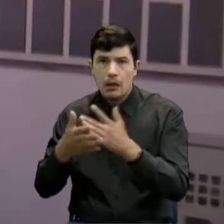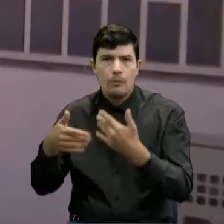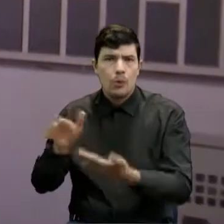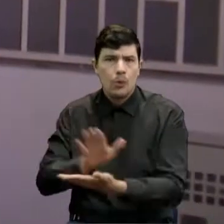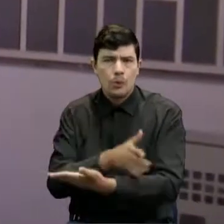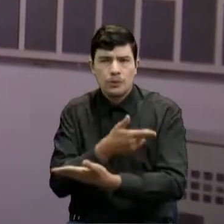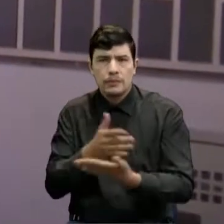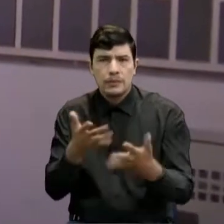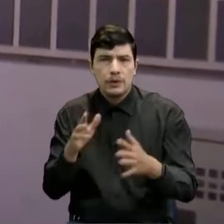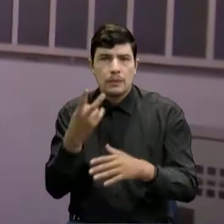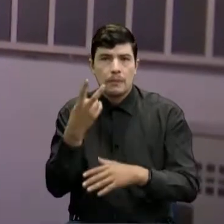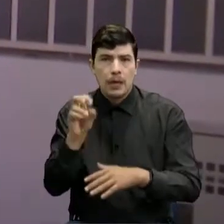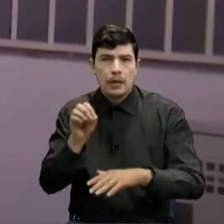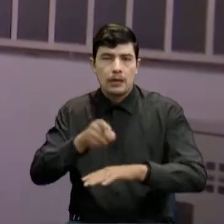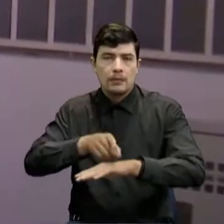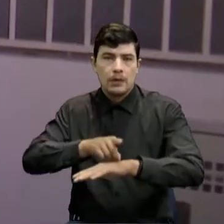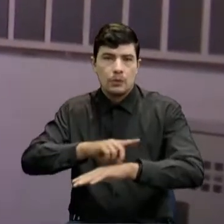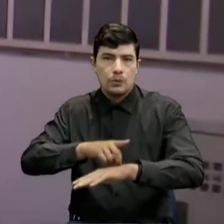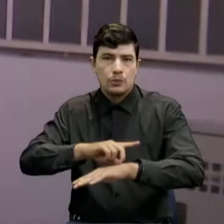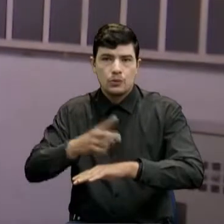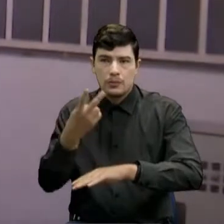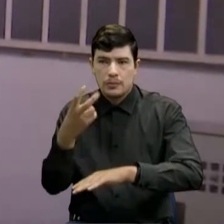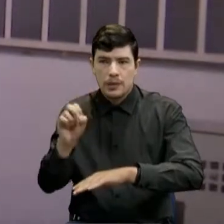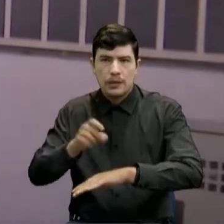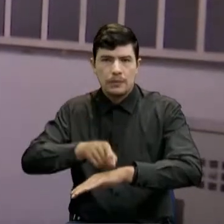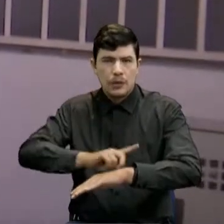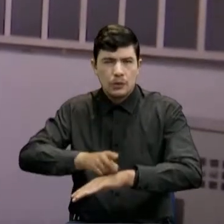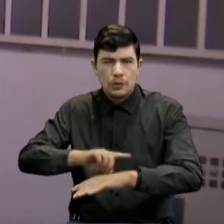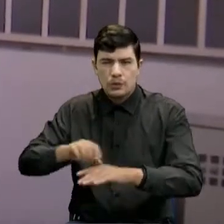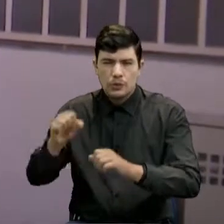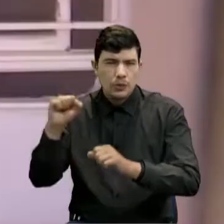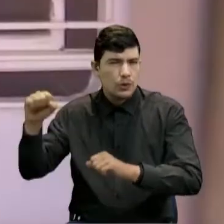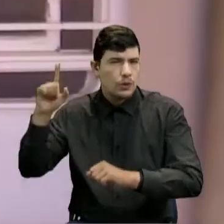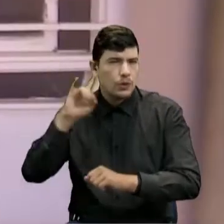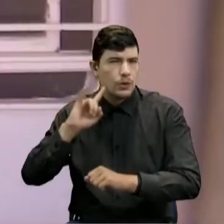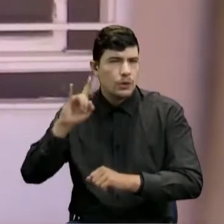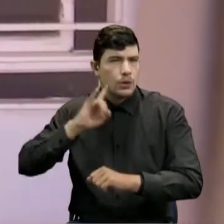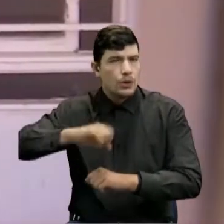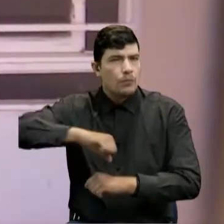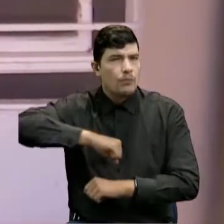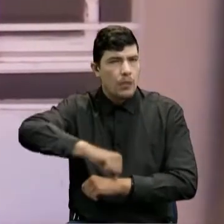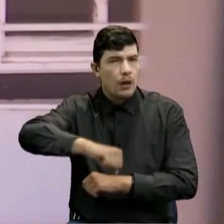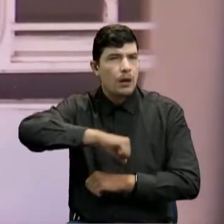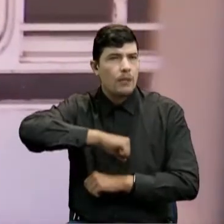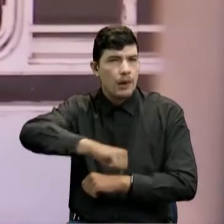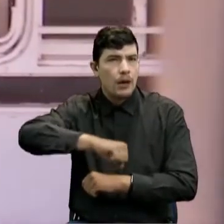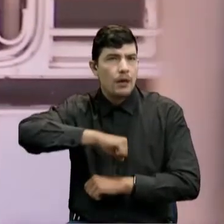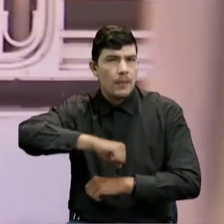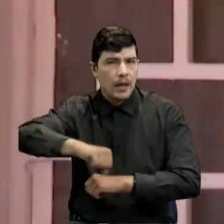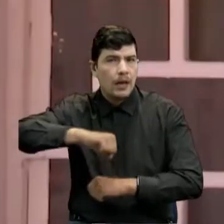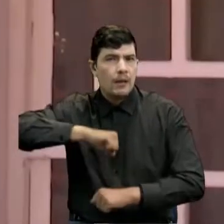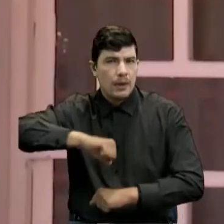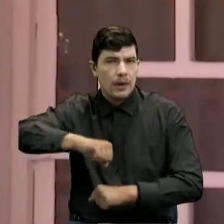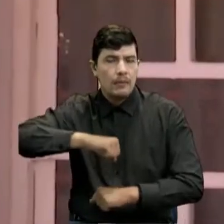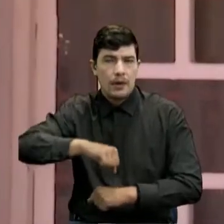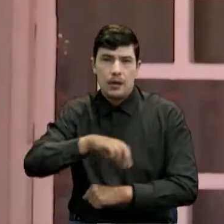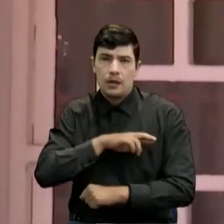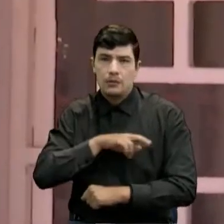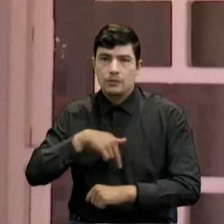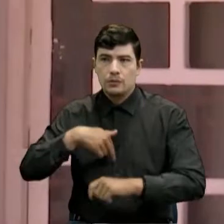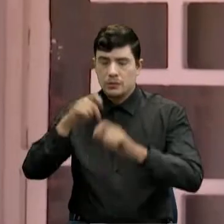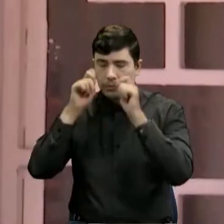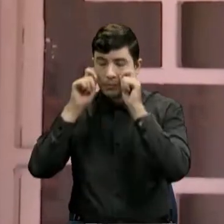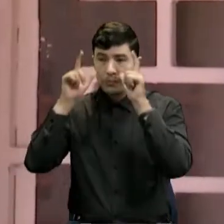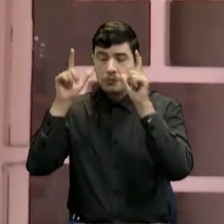como unos 20 minutos. Tuvo la música a alto volumen. De nosotros nos levantamos. Pero